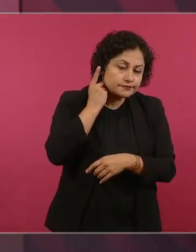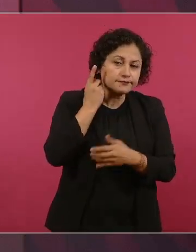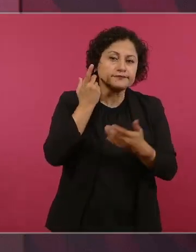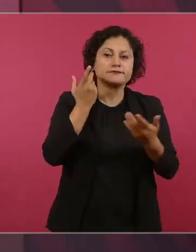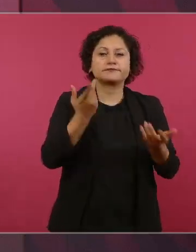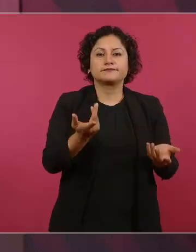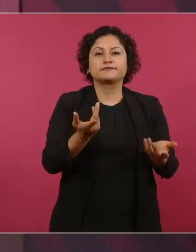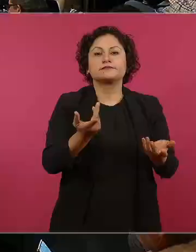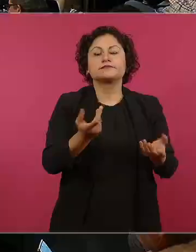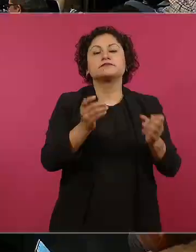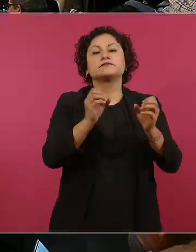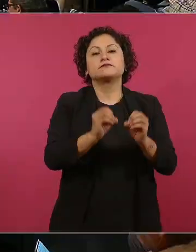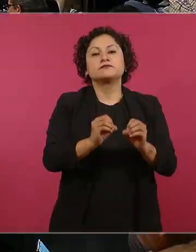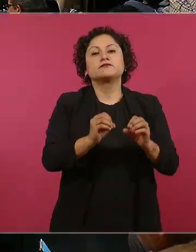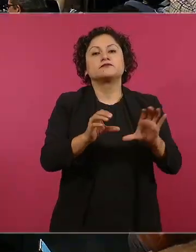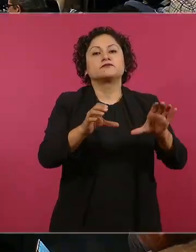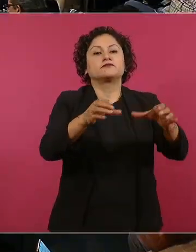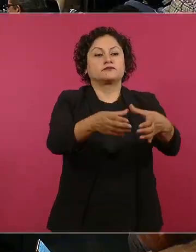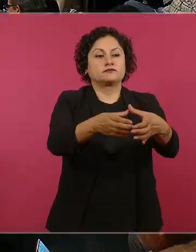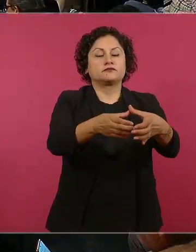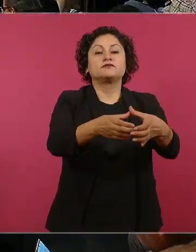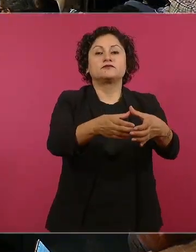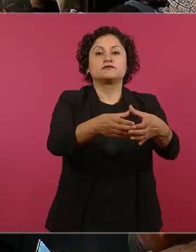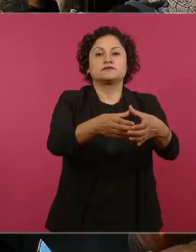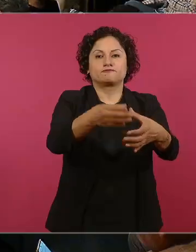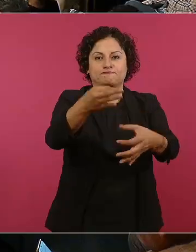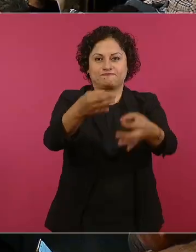otra cosa es lo que hace en el Poder Judicial.